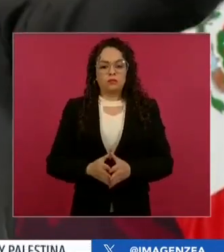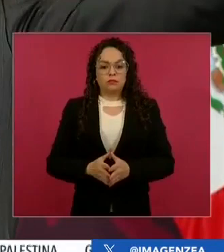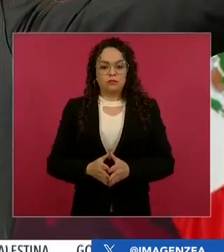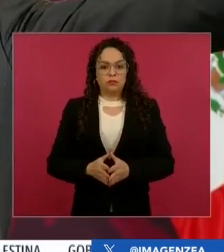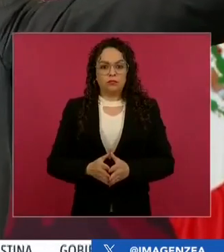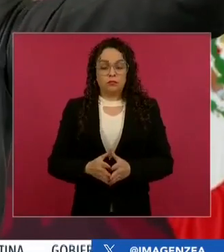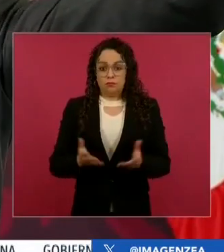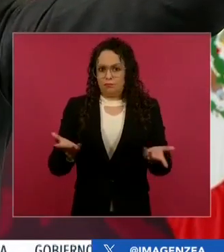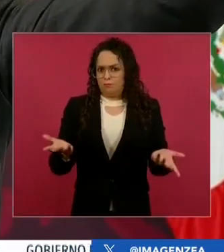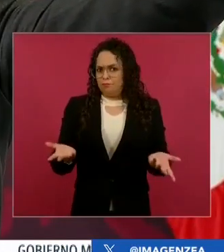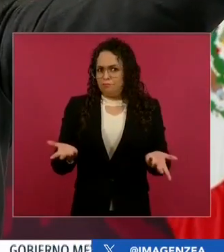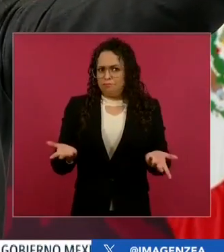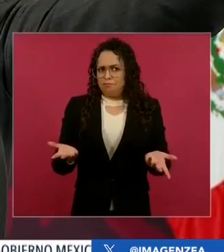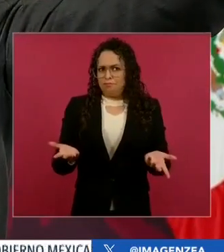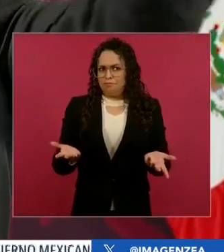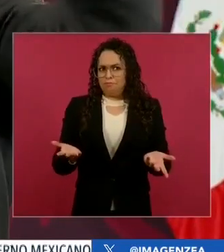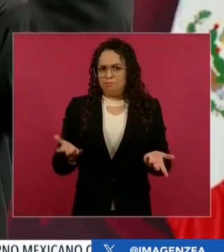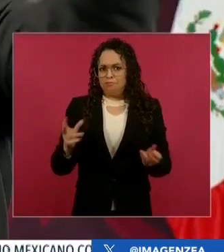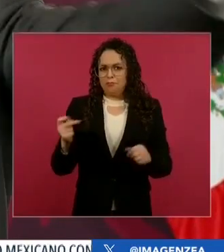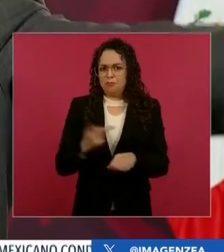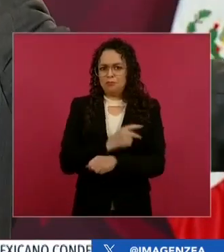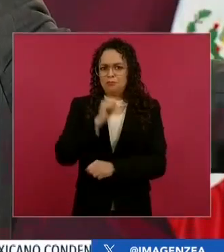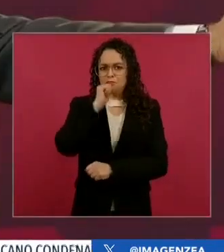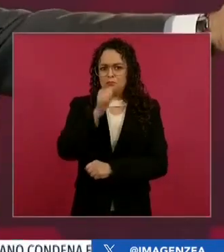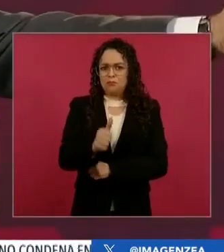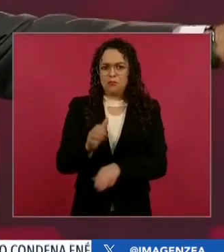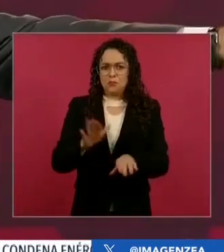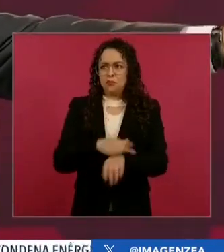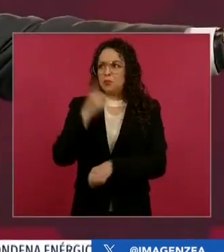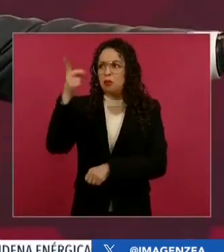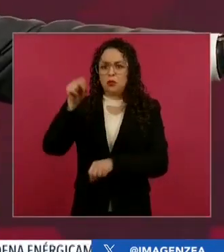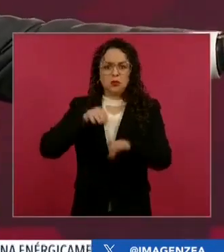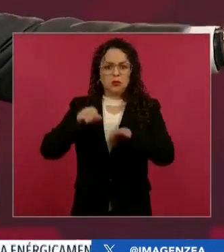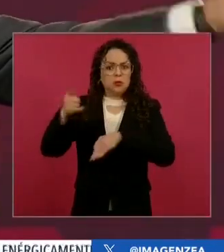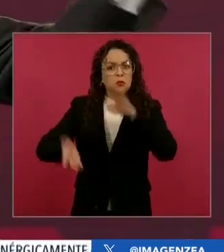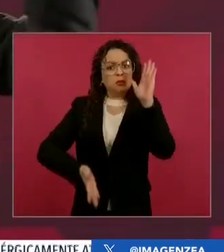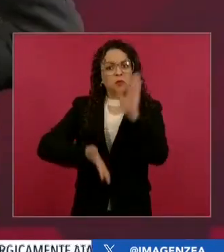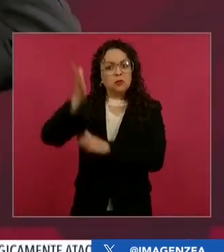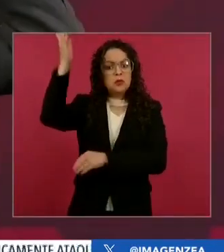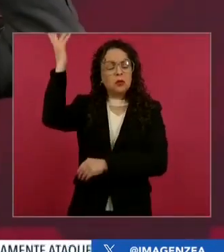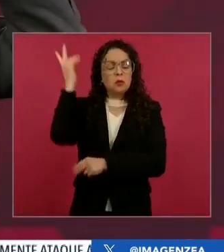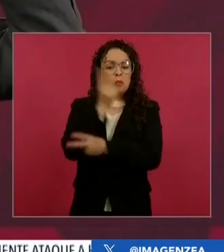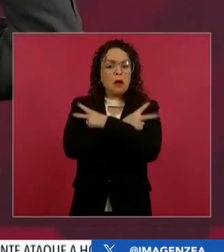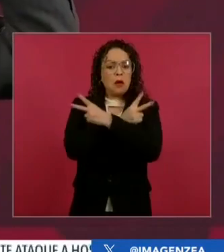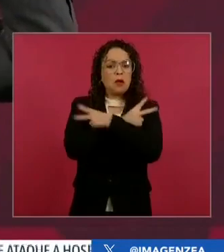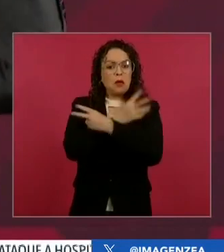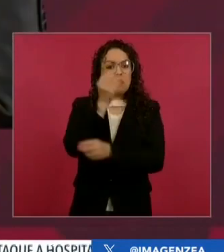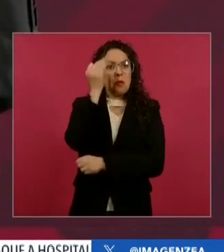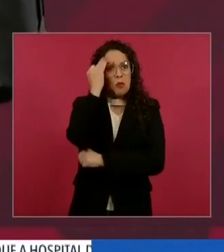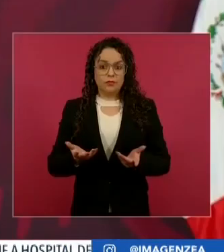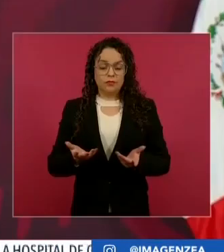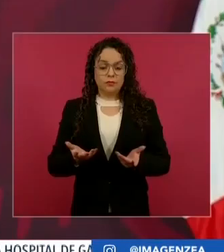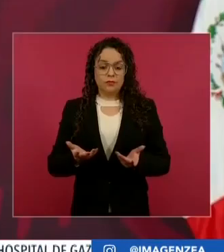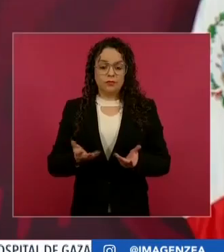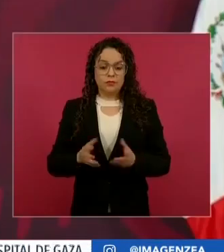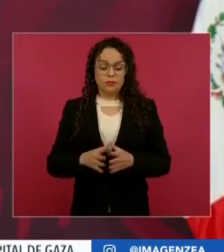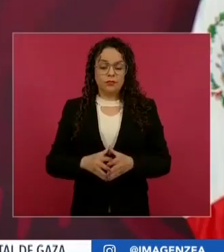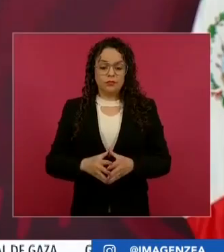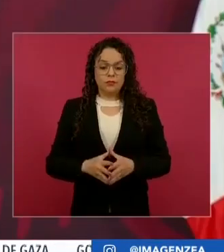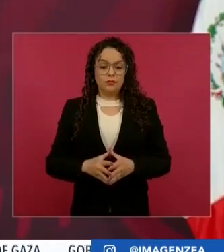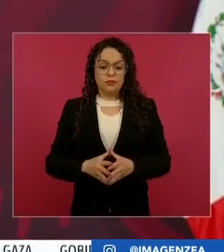cuánto tiempo, ¿sí? Si no trabajan, o sea, se tardan.